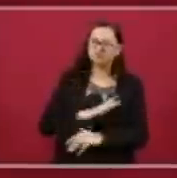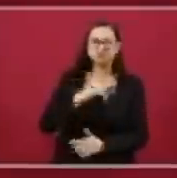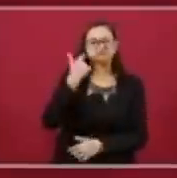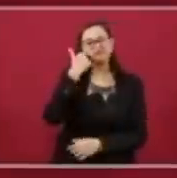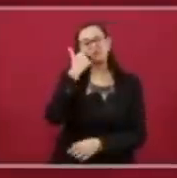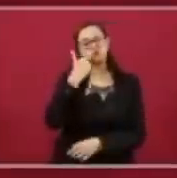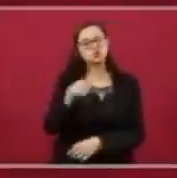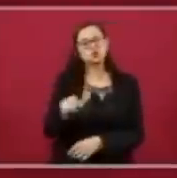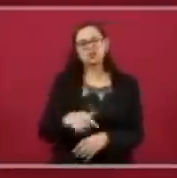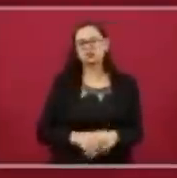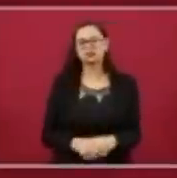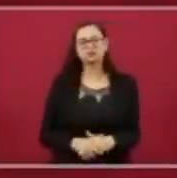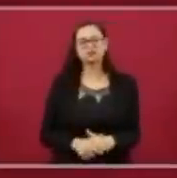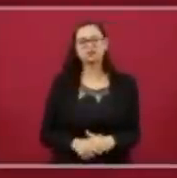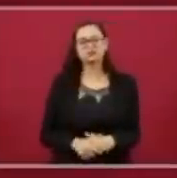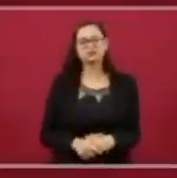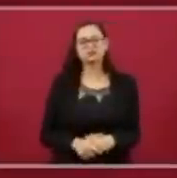qué